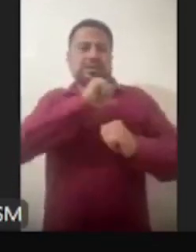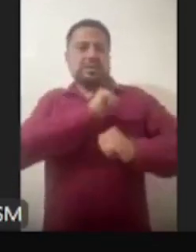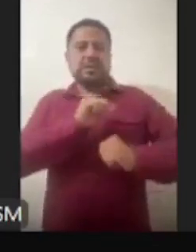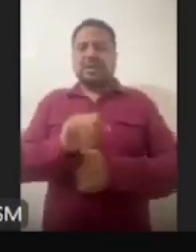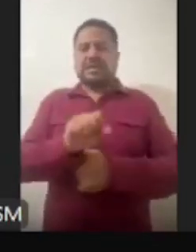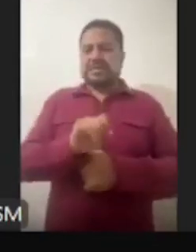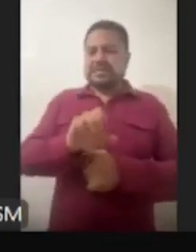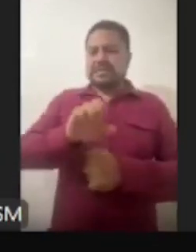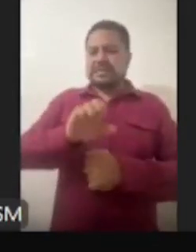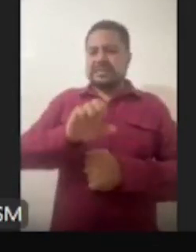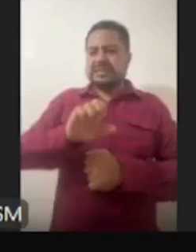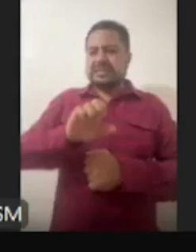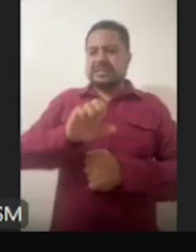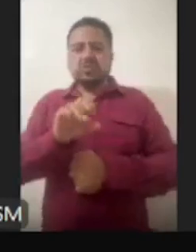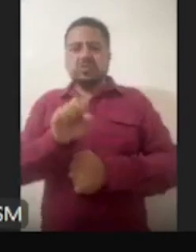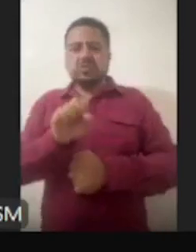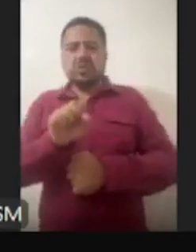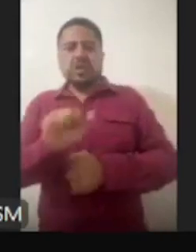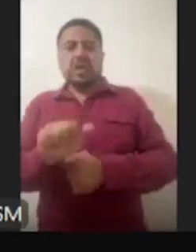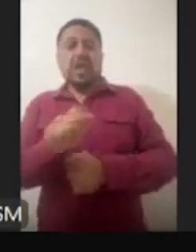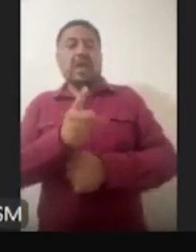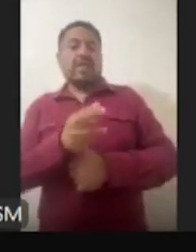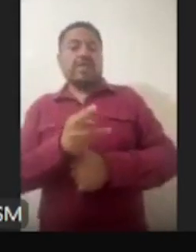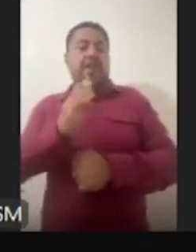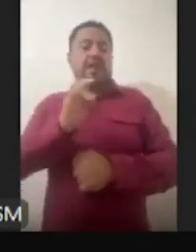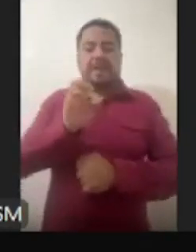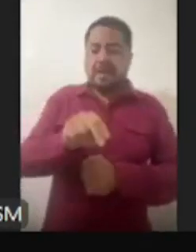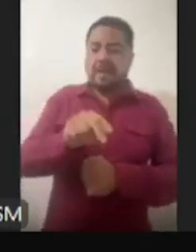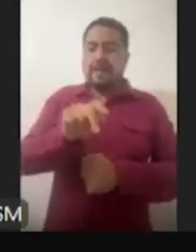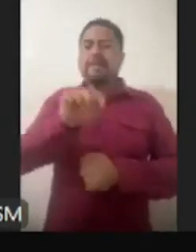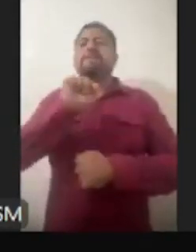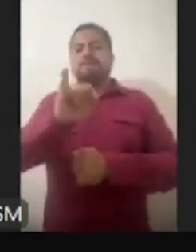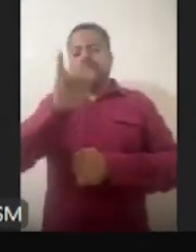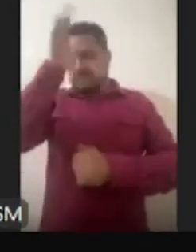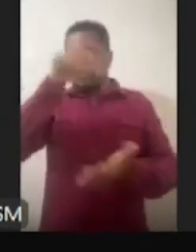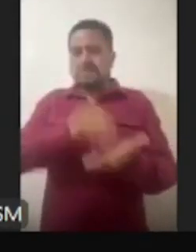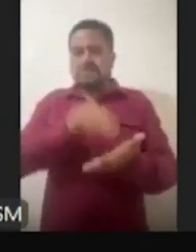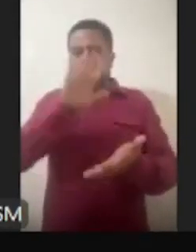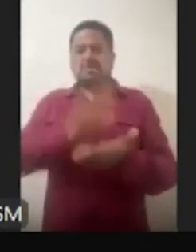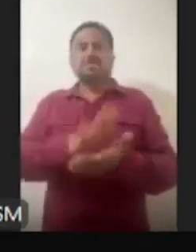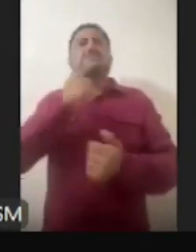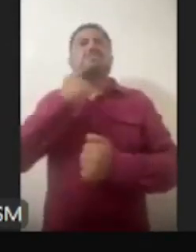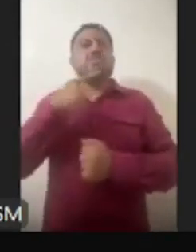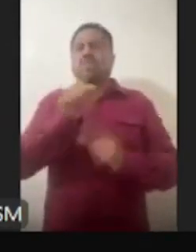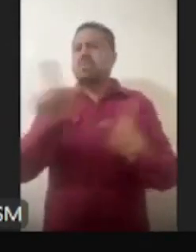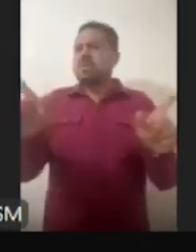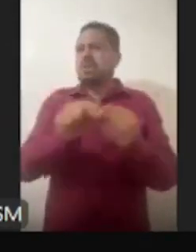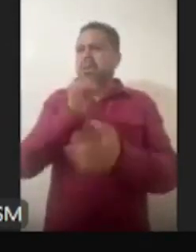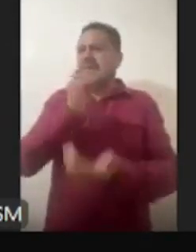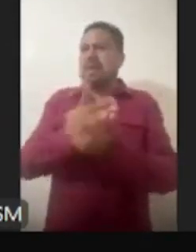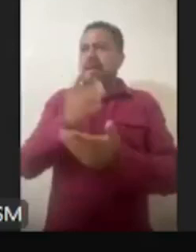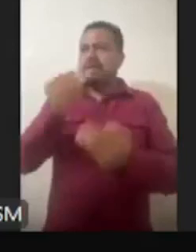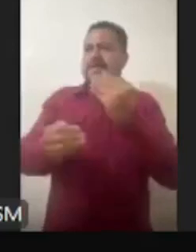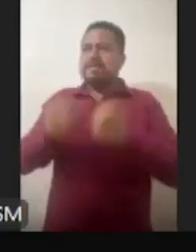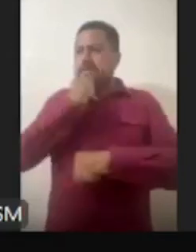Abraham Rivera Delgado, y en consecuencia se confirma el acuerdo impugnado. Es la cuenta, magistradas, magistrado.